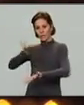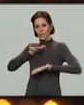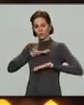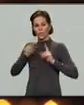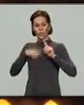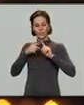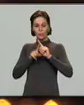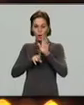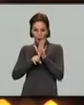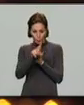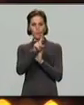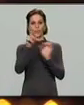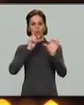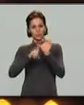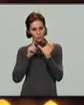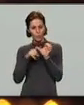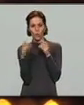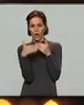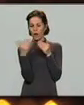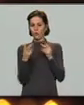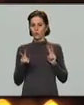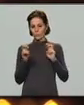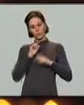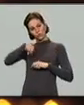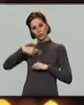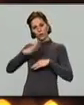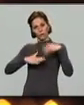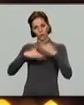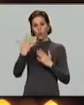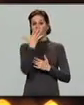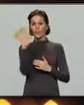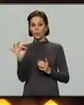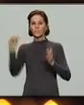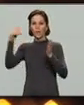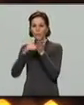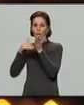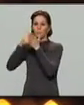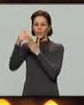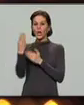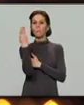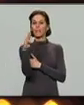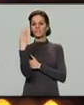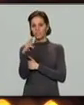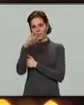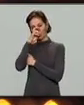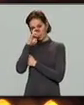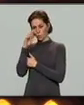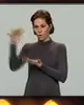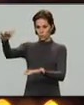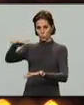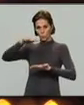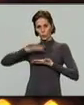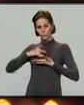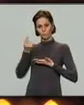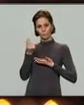millones de euros que nos ayudarán a seguir avanzando en la nueva Extremadura que estamos construyendo. 50.000 millones de las